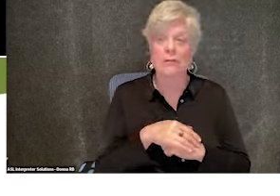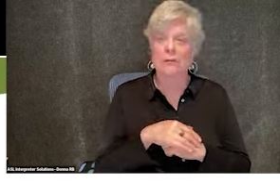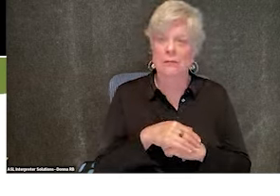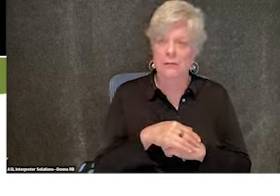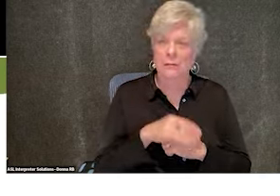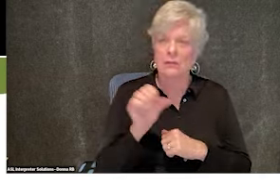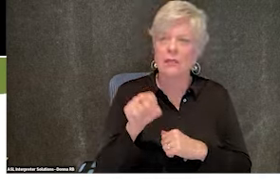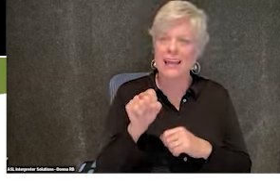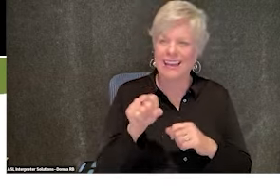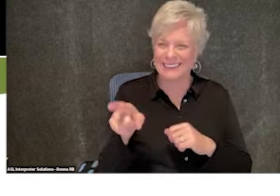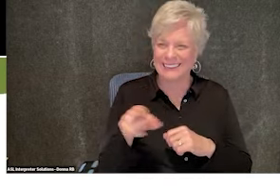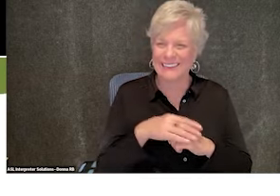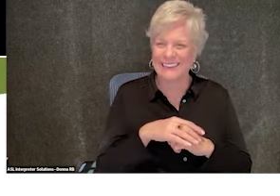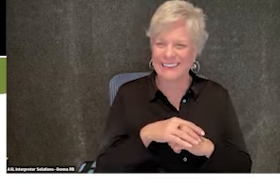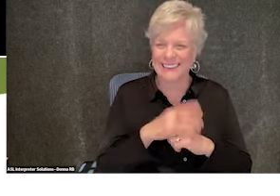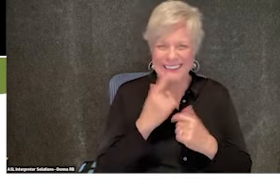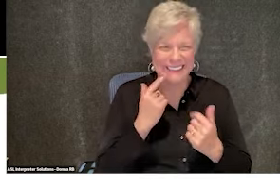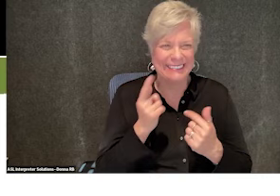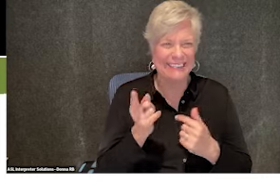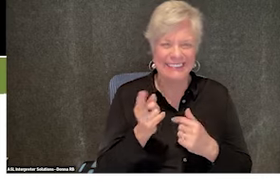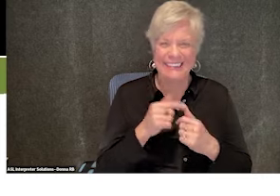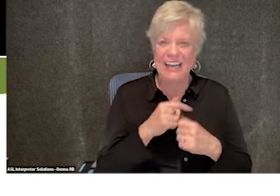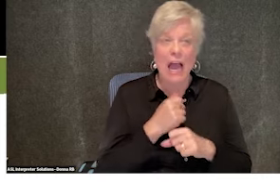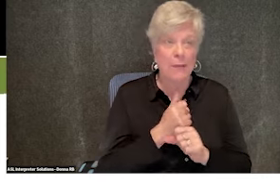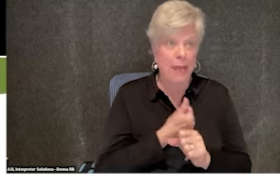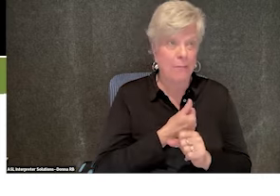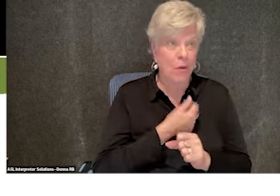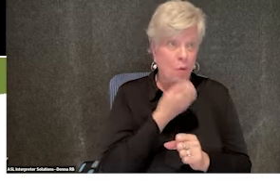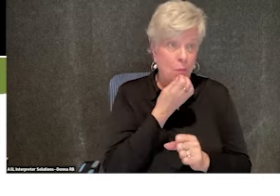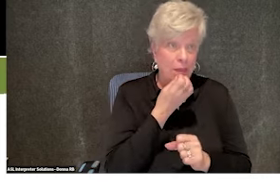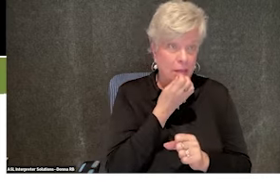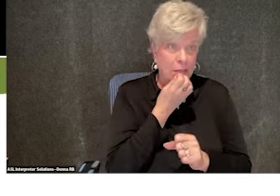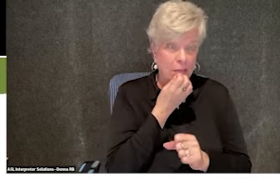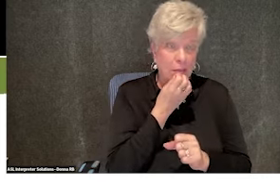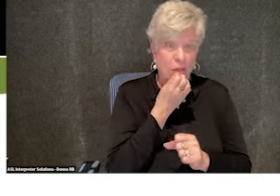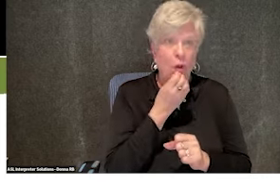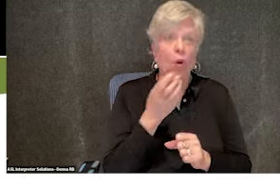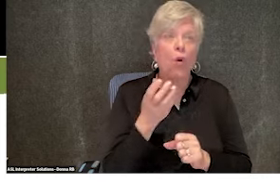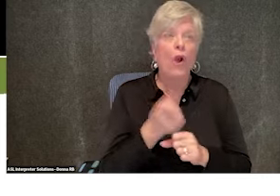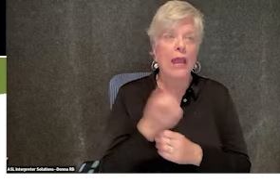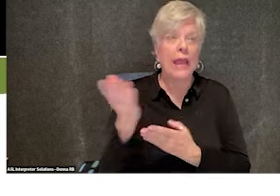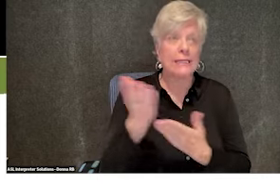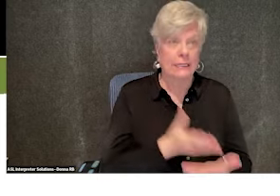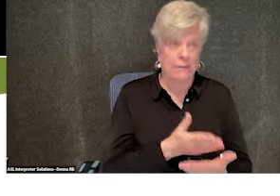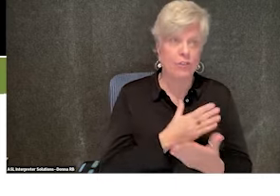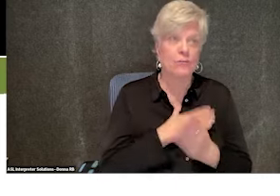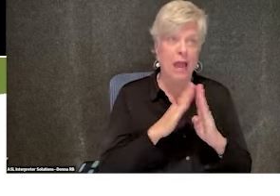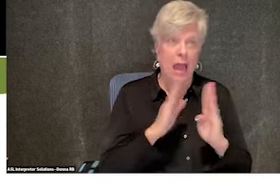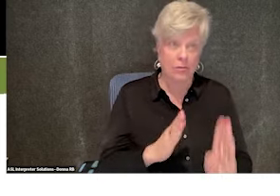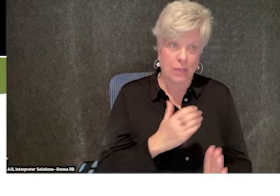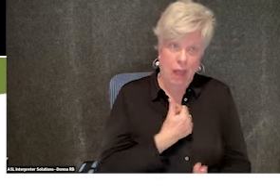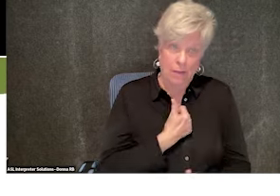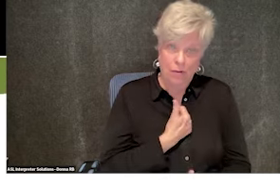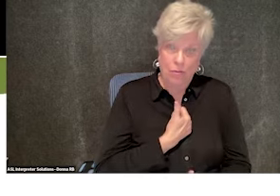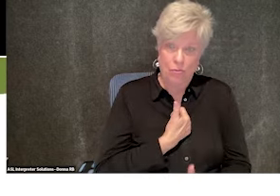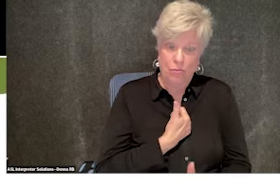que hacen entrega. Mi familia puede ver también cuando lo estoy comprando, por ejemplo. Es una buena